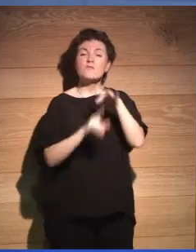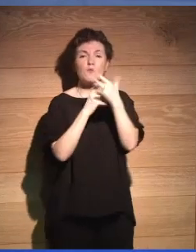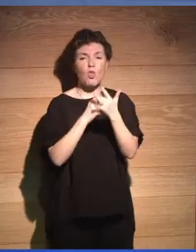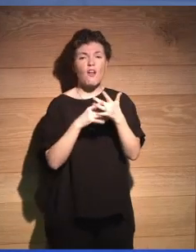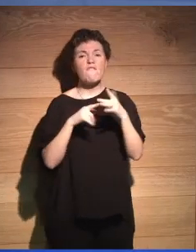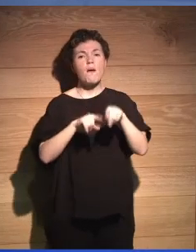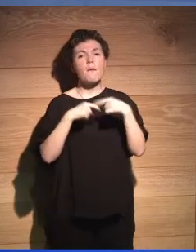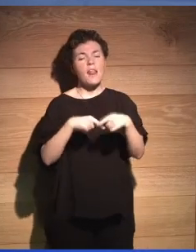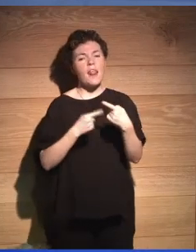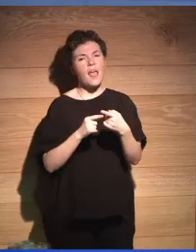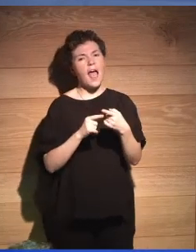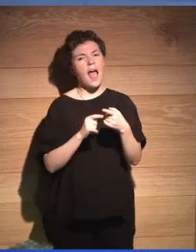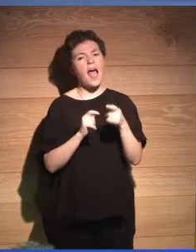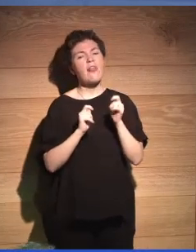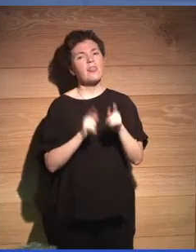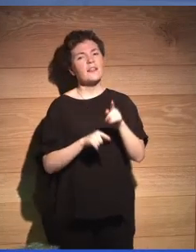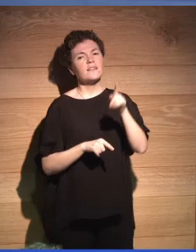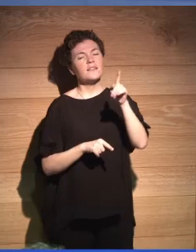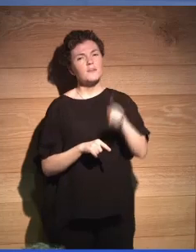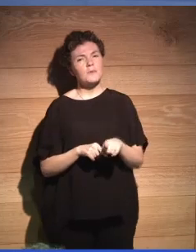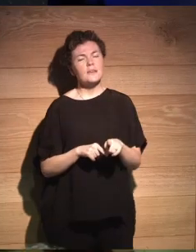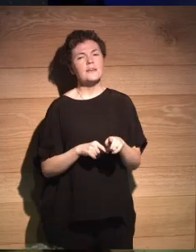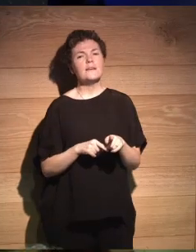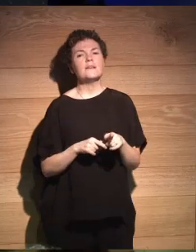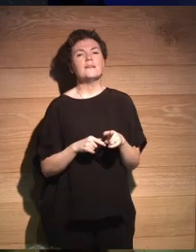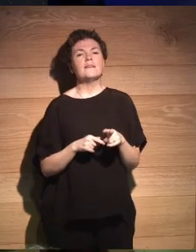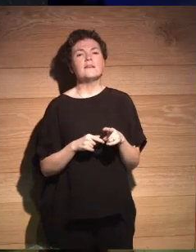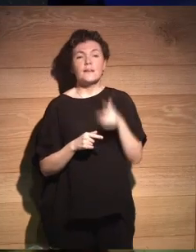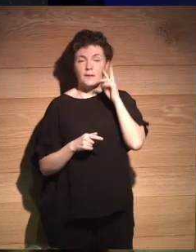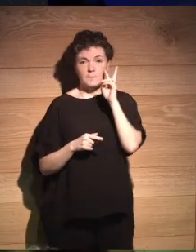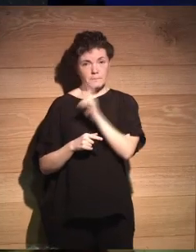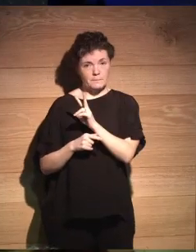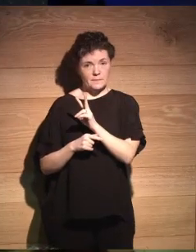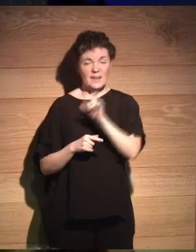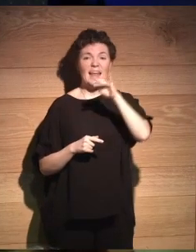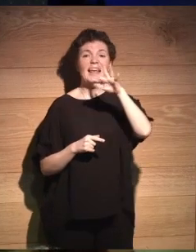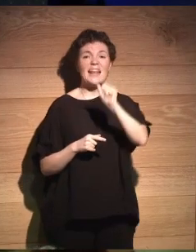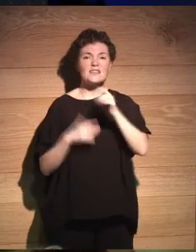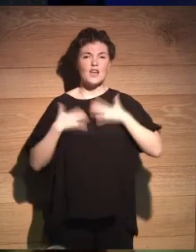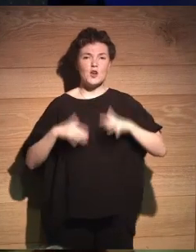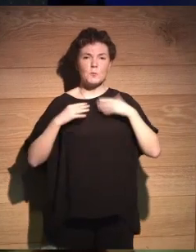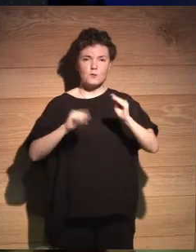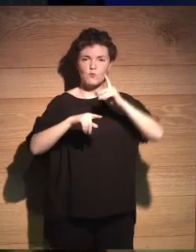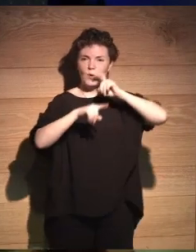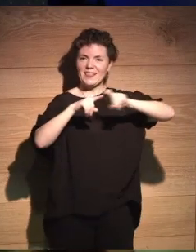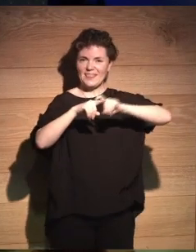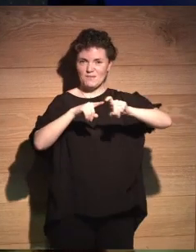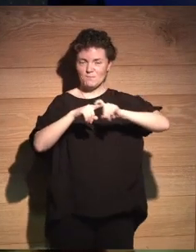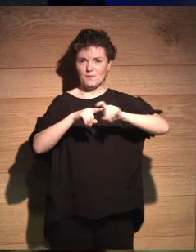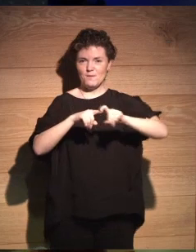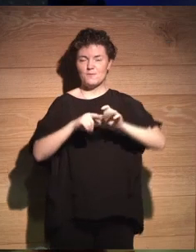caso, esta familia fue el caso, porque aquí tienen, por cierto, Ilsa en un traje regional, la